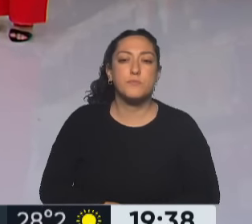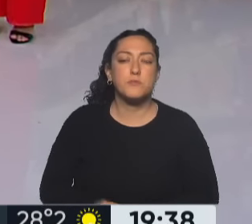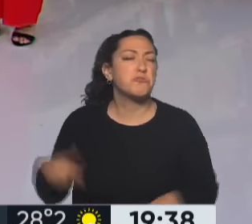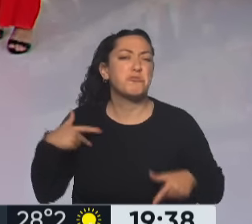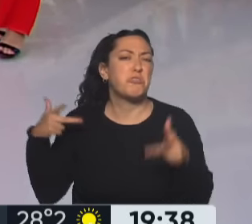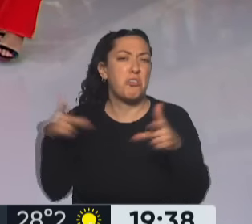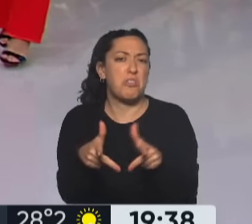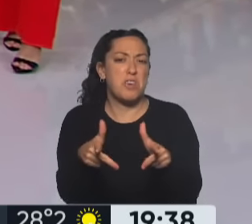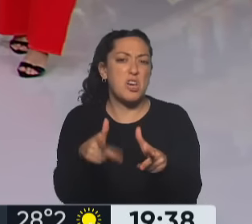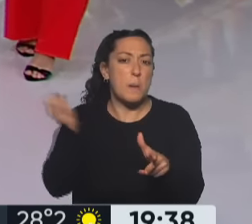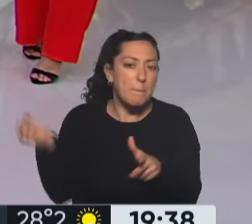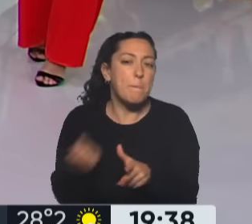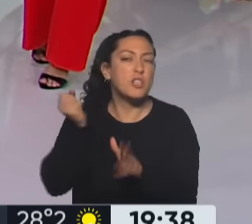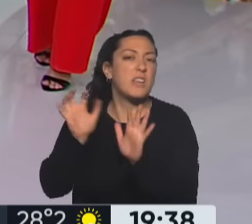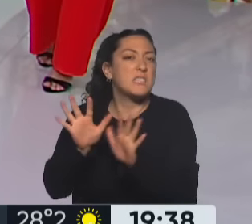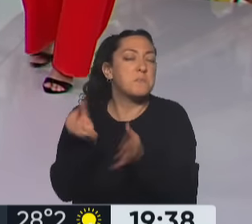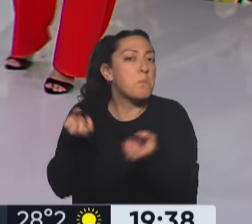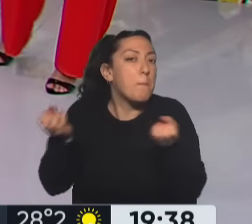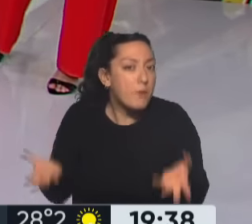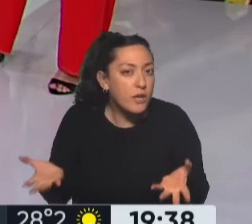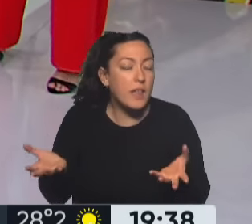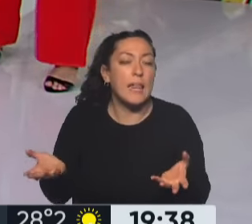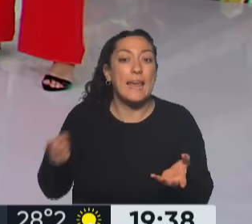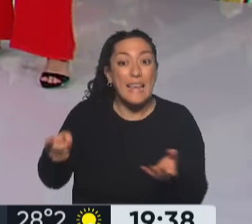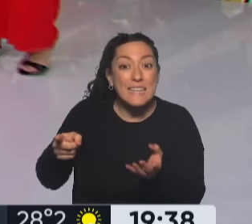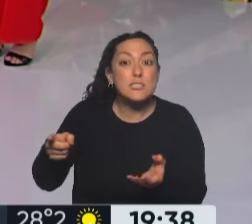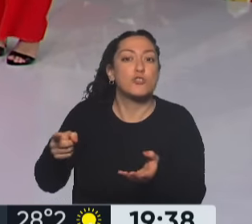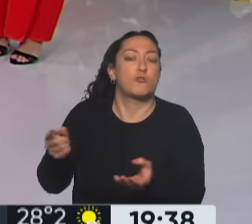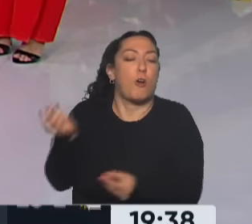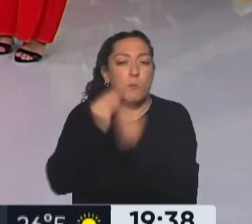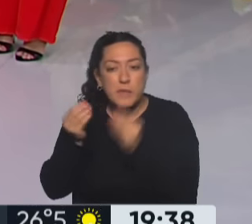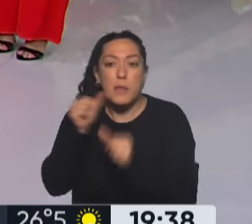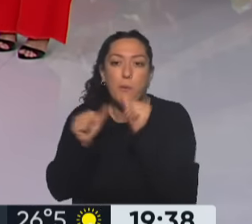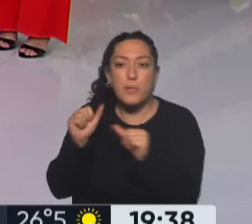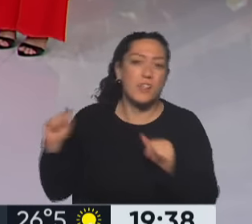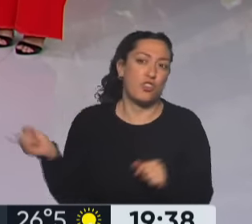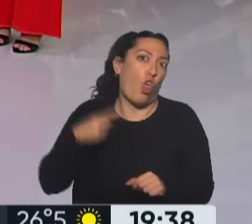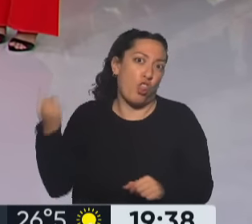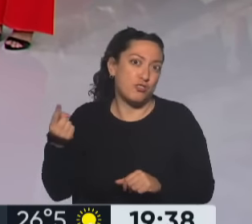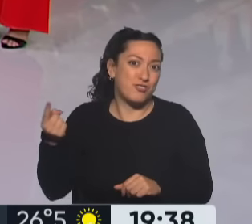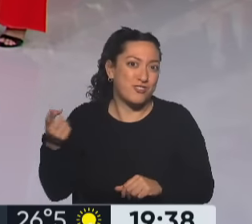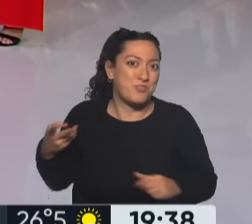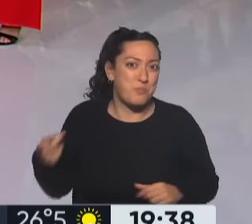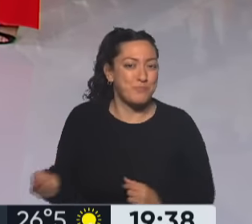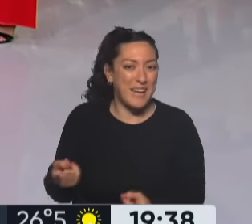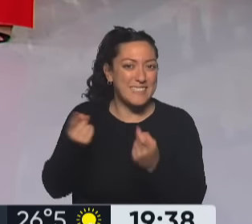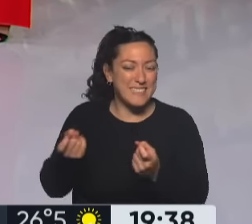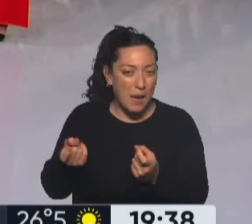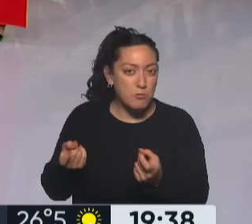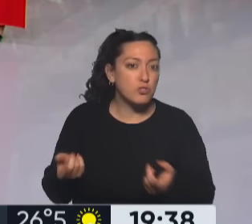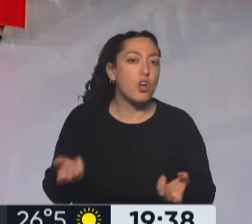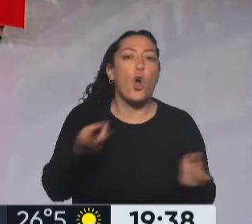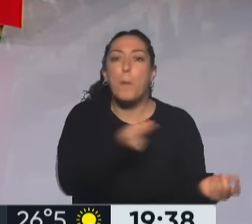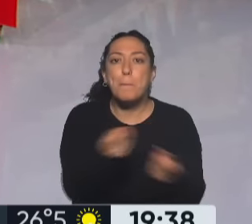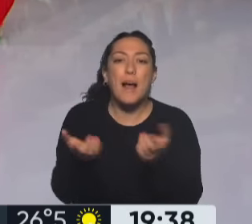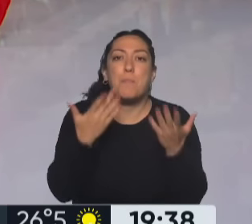que es sumamente importante este dato? Porque es un rubro al cual todos tenemos que acceder independientemente de nuestra capacidad de